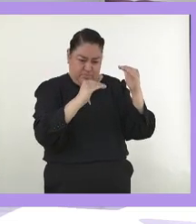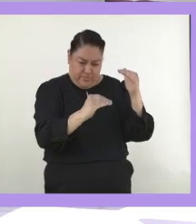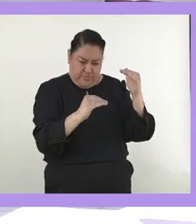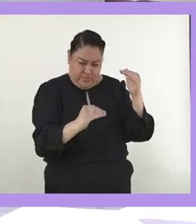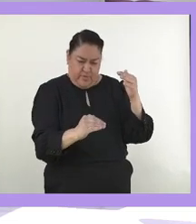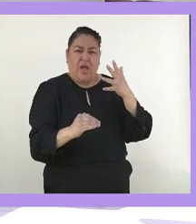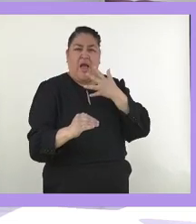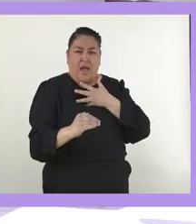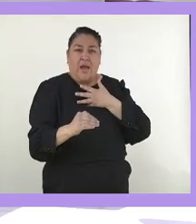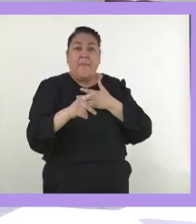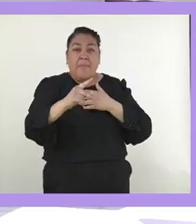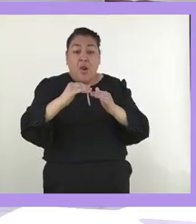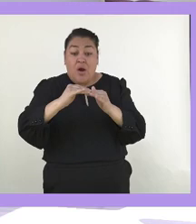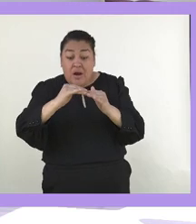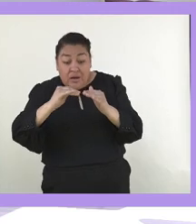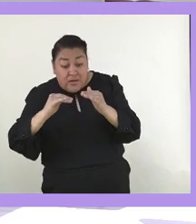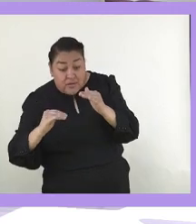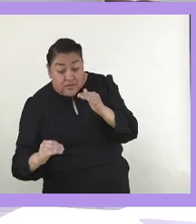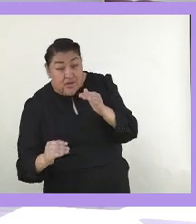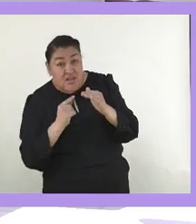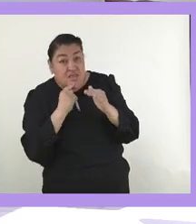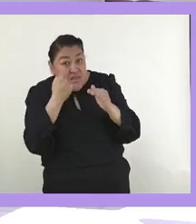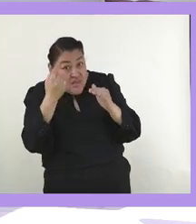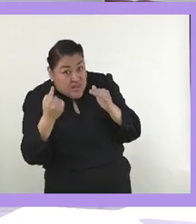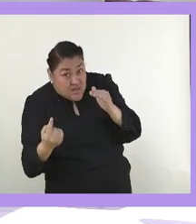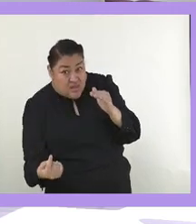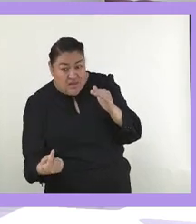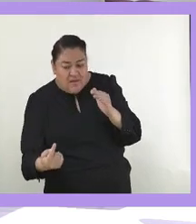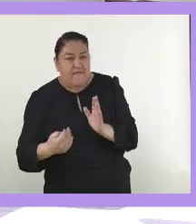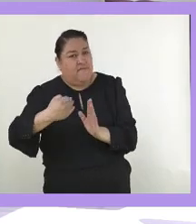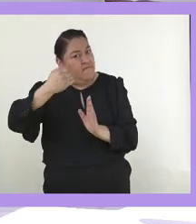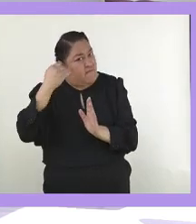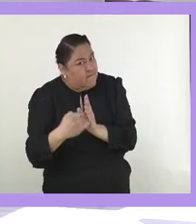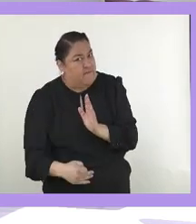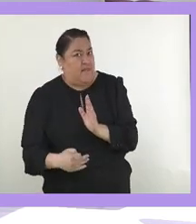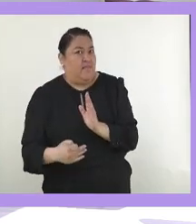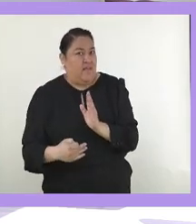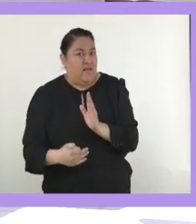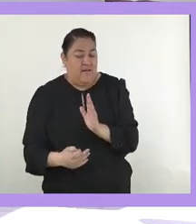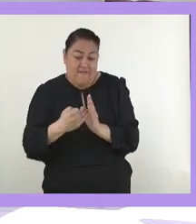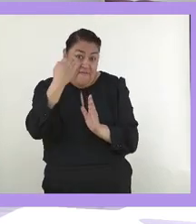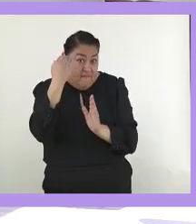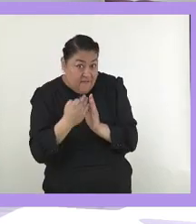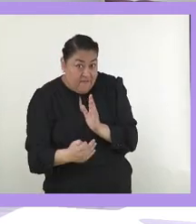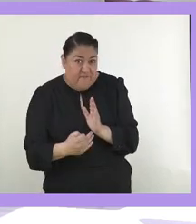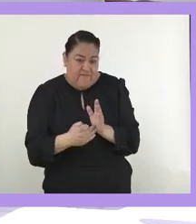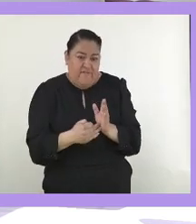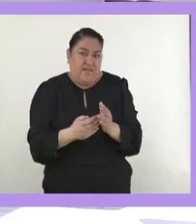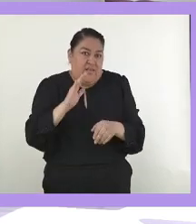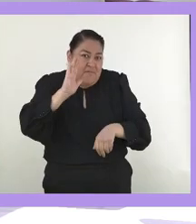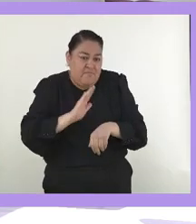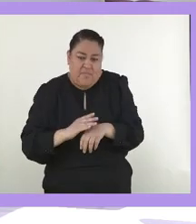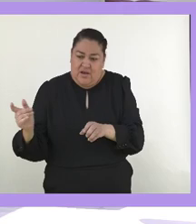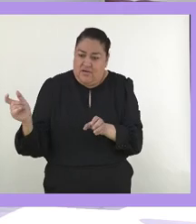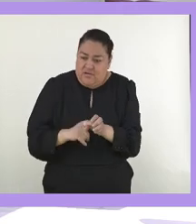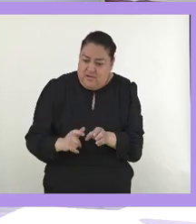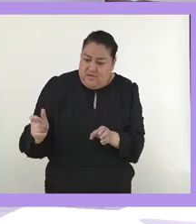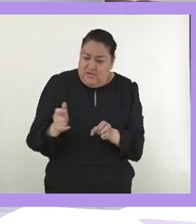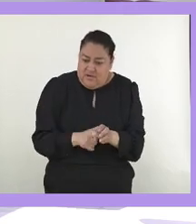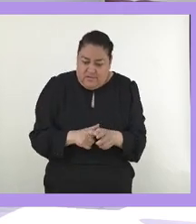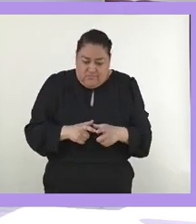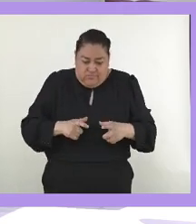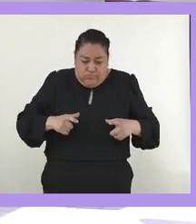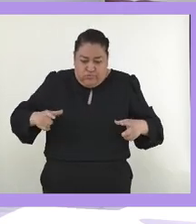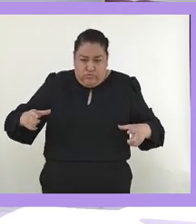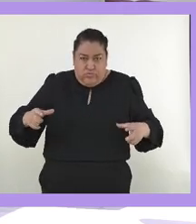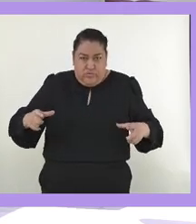y para que el pico de esa pirámide esté fuerte la base tiene que estar muy amplia y la verdad es que desconocemos qué tan